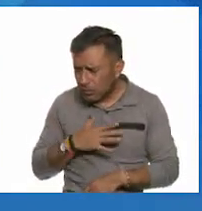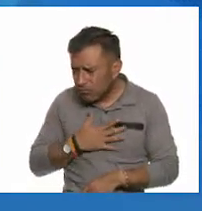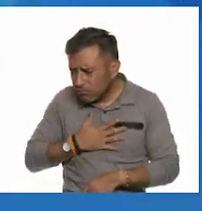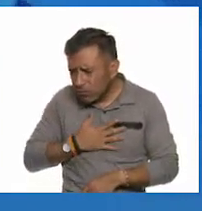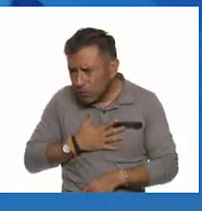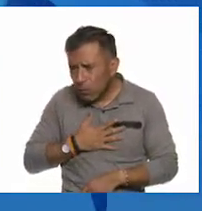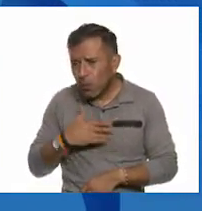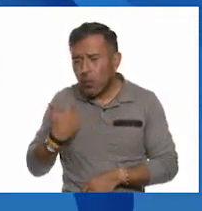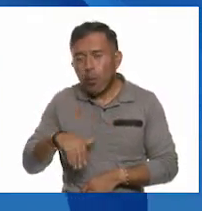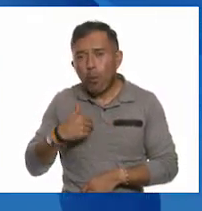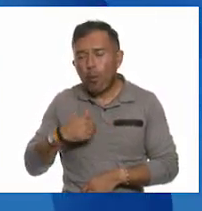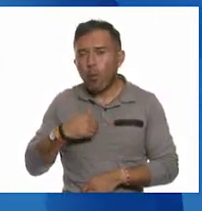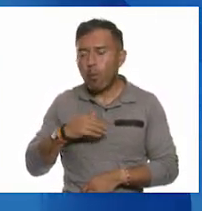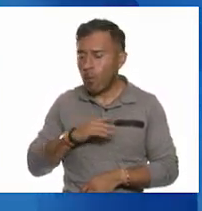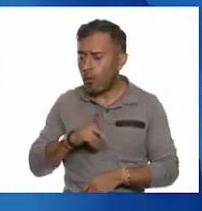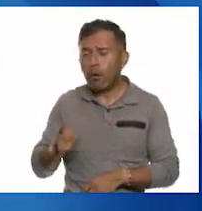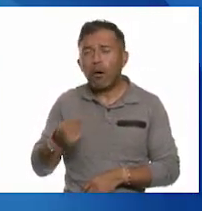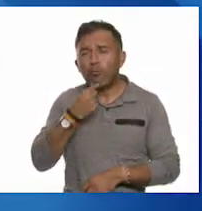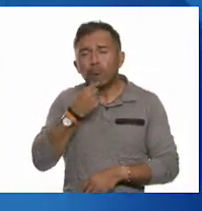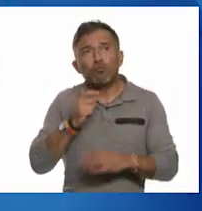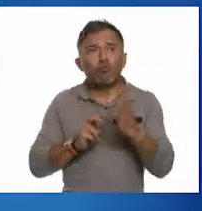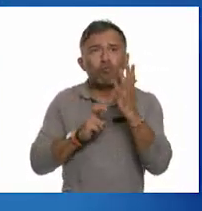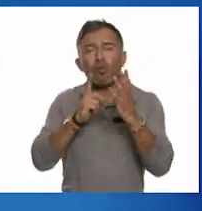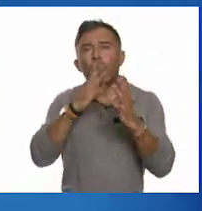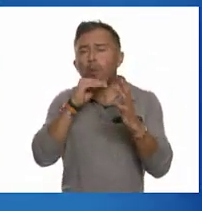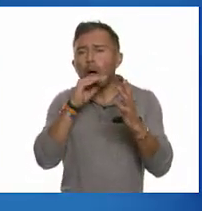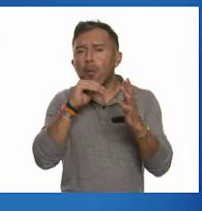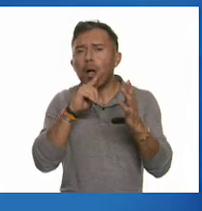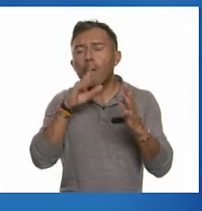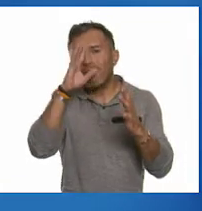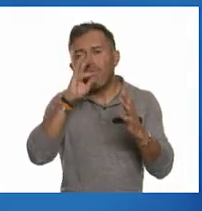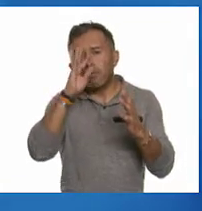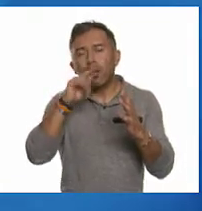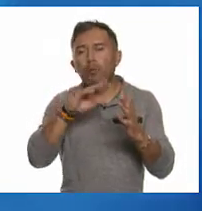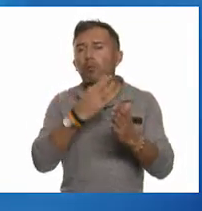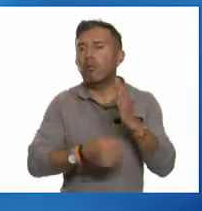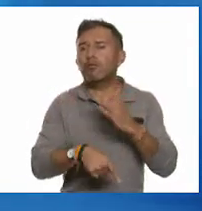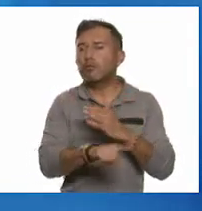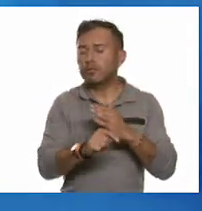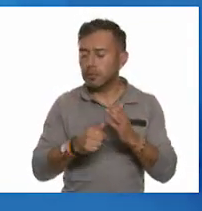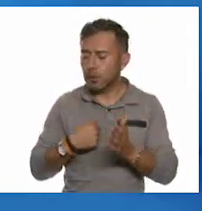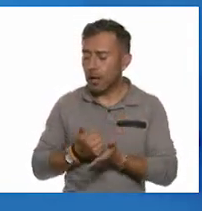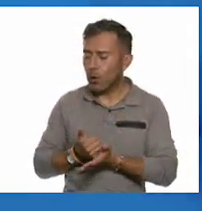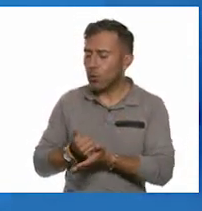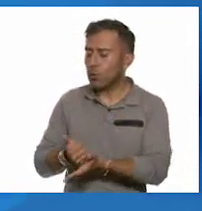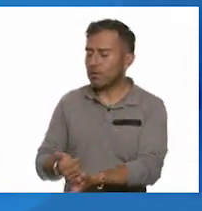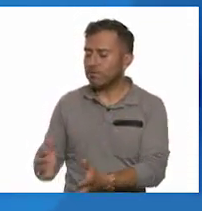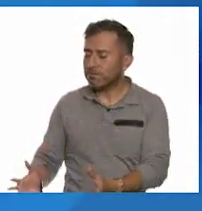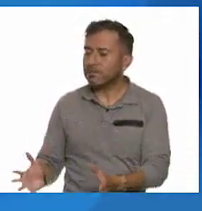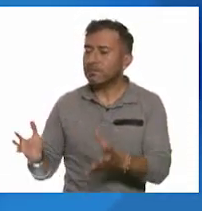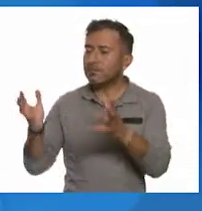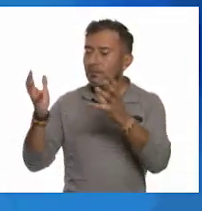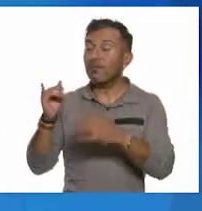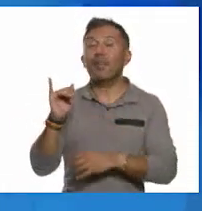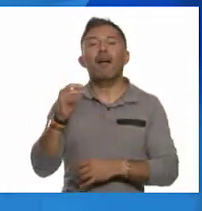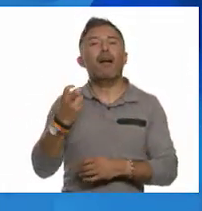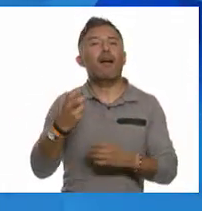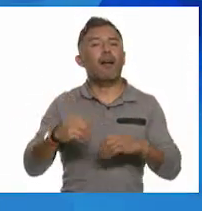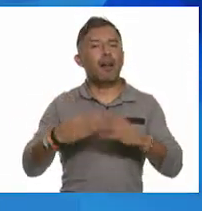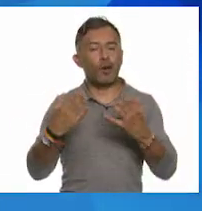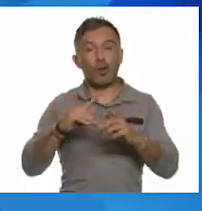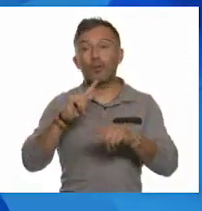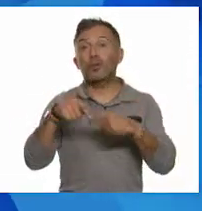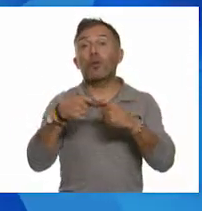al árbol con sus compañeros que se habían escabullido a su jardín y le ayudó. Claro, ese es el desarrollo o el